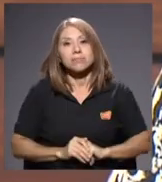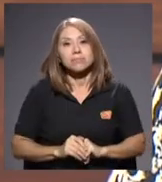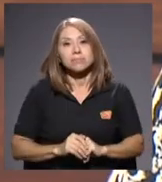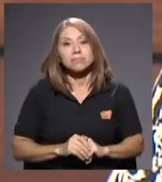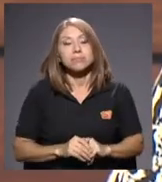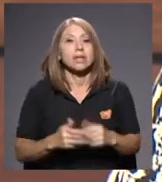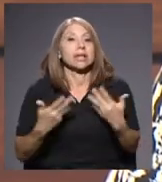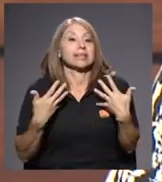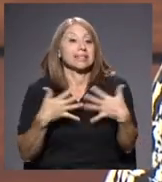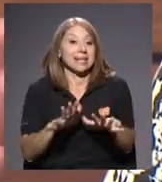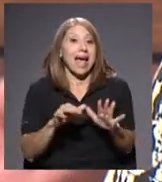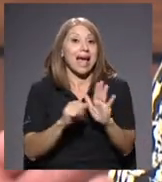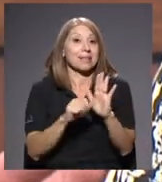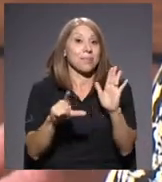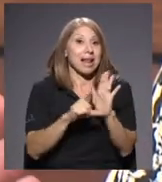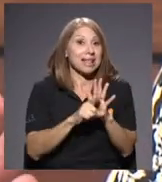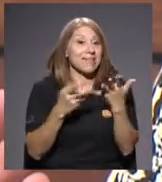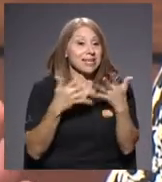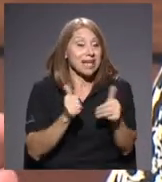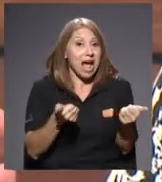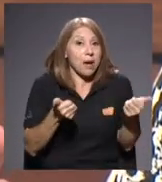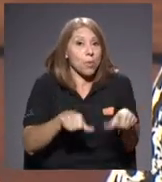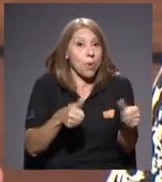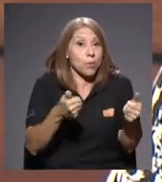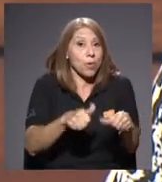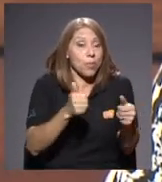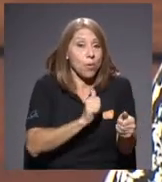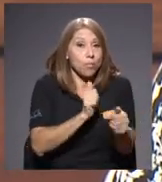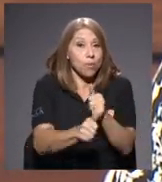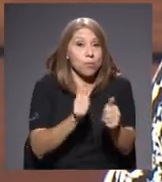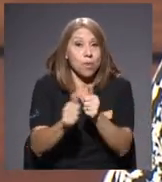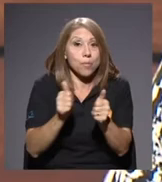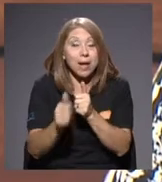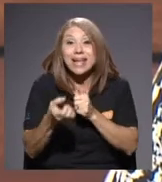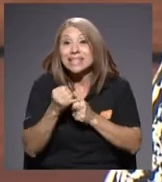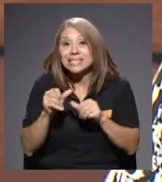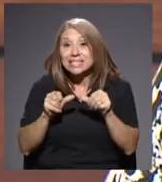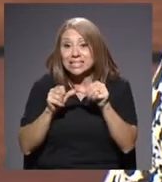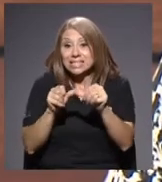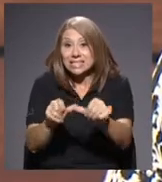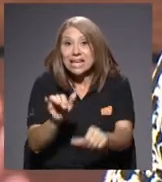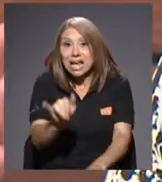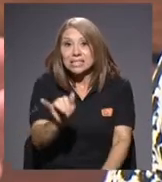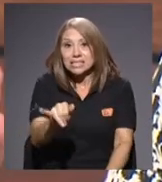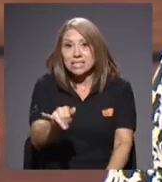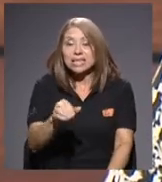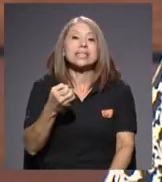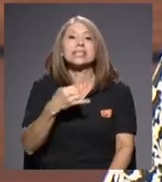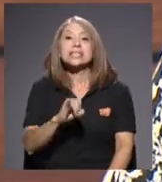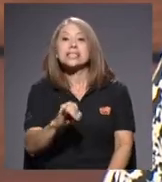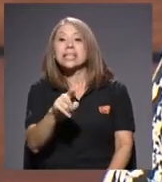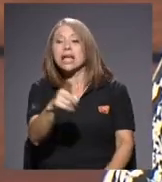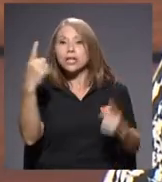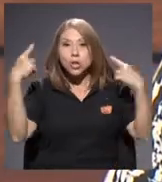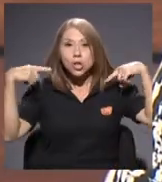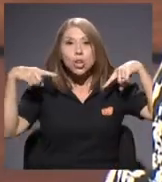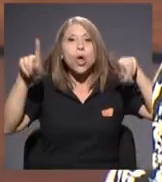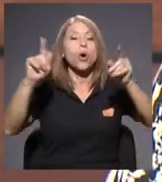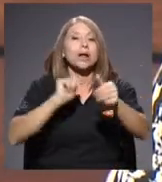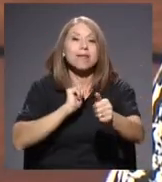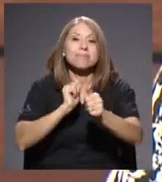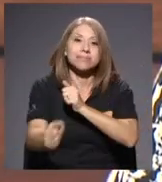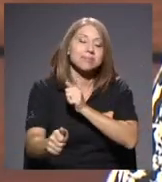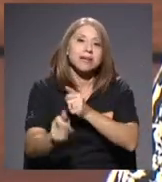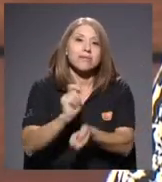además de lo que ya aprobó, sigue en esta productividad de leyes pequeñas o regulares o necesarias, logra pasar la reforma al